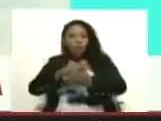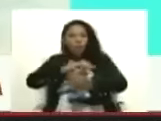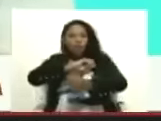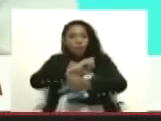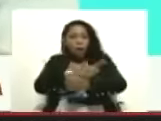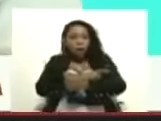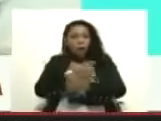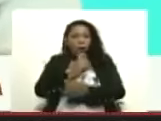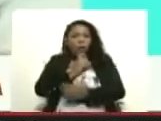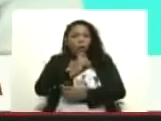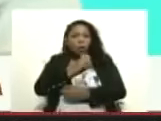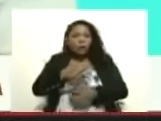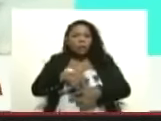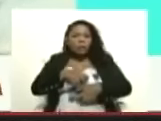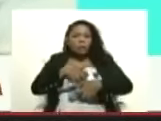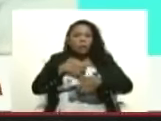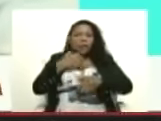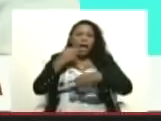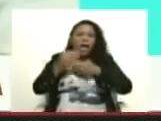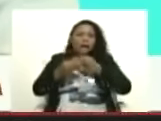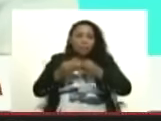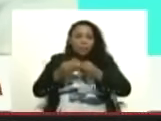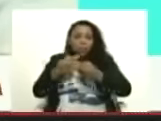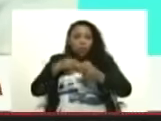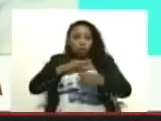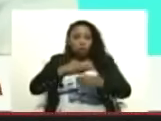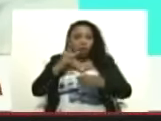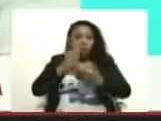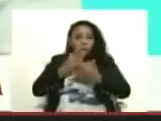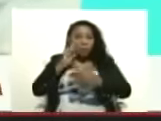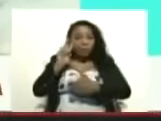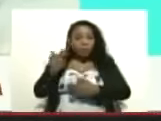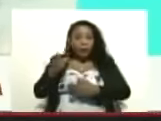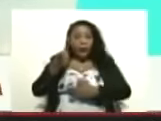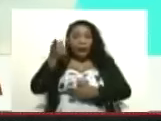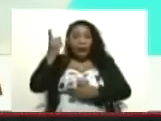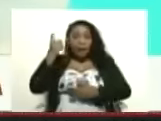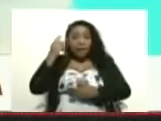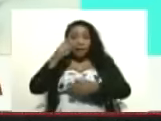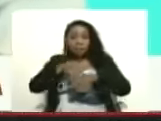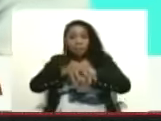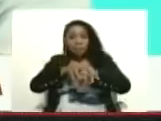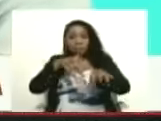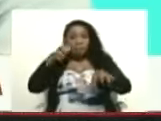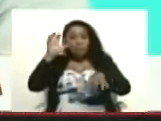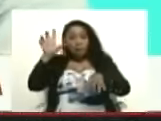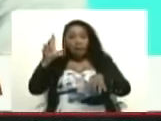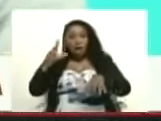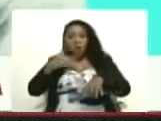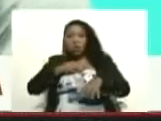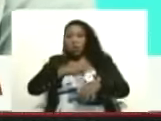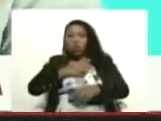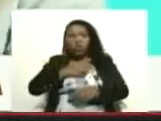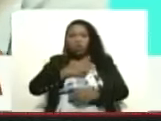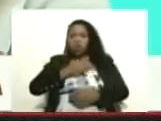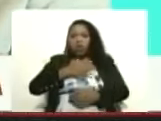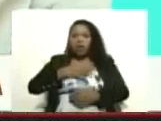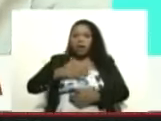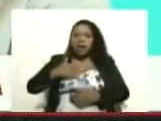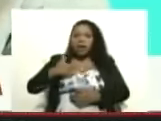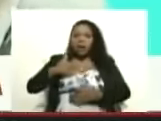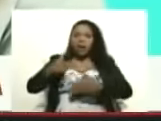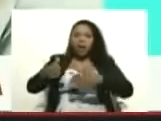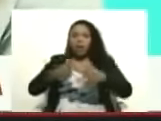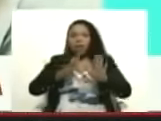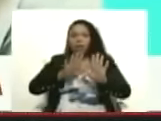llenos de odio pero creo que ayer la gran mayoría del país le dijo No es el camino que queremos el camino que queremos